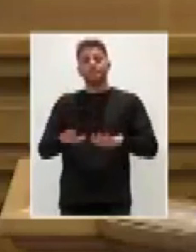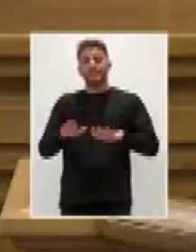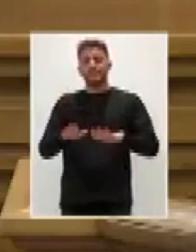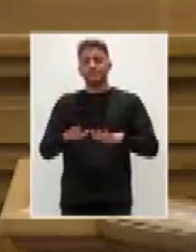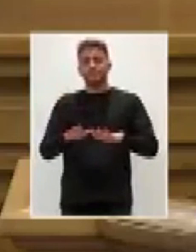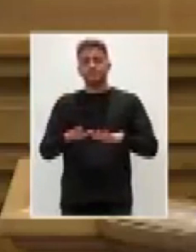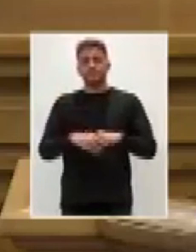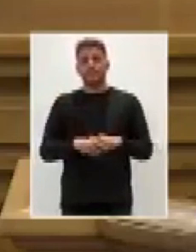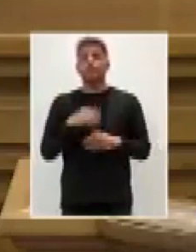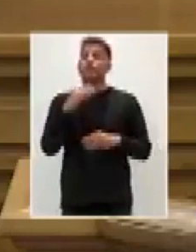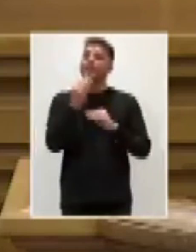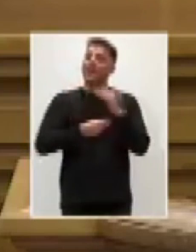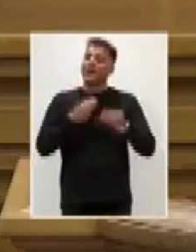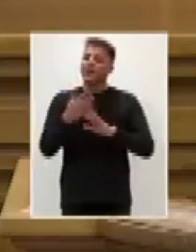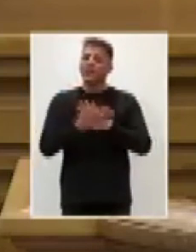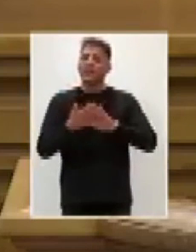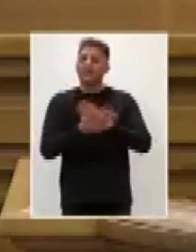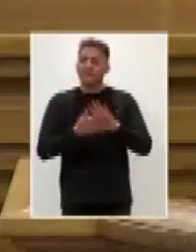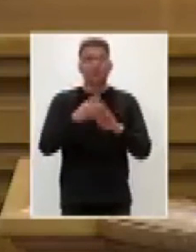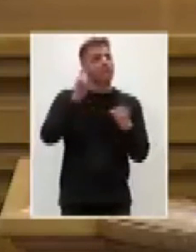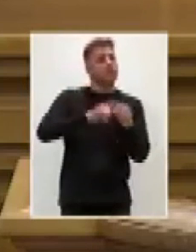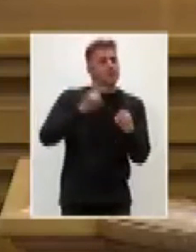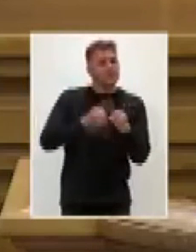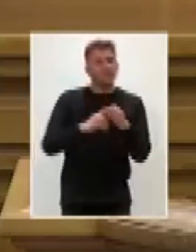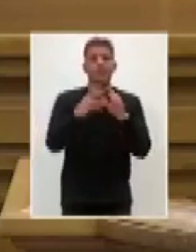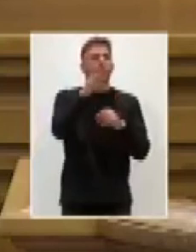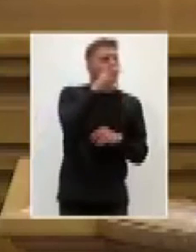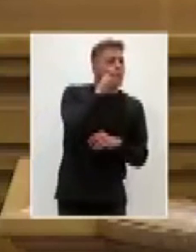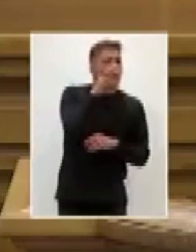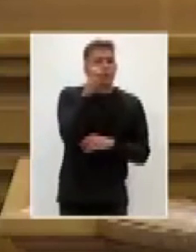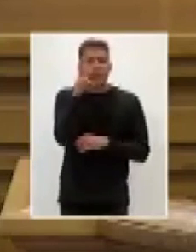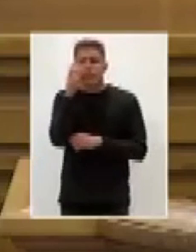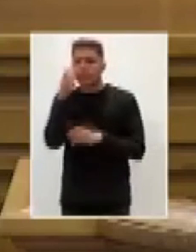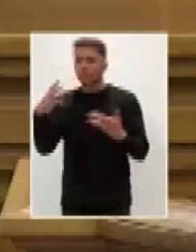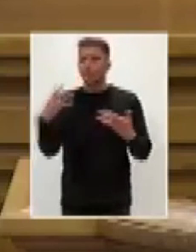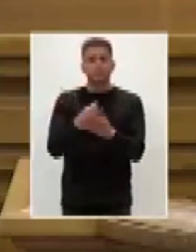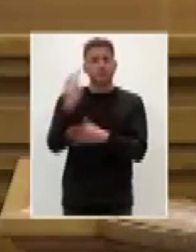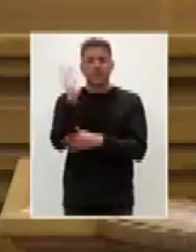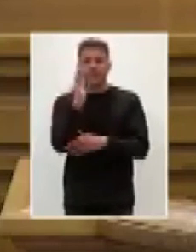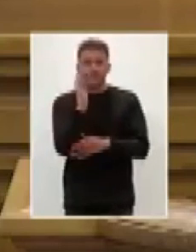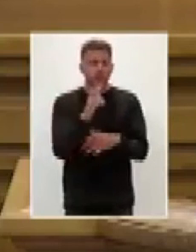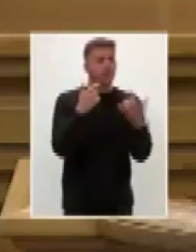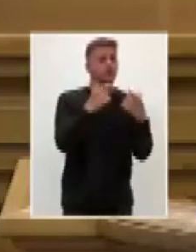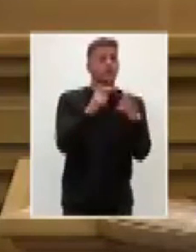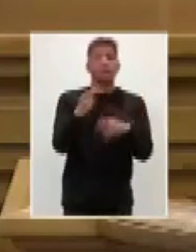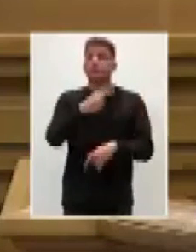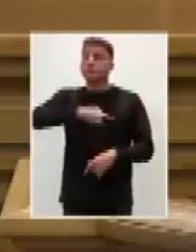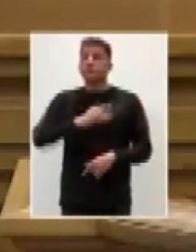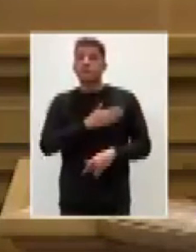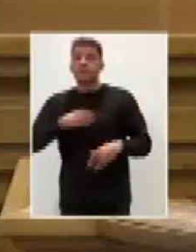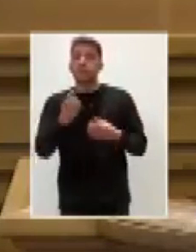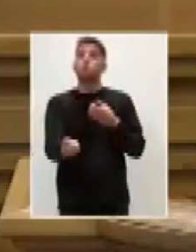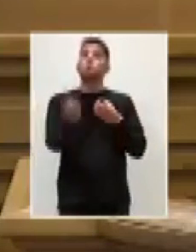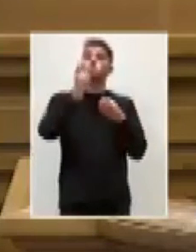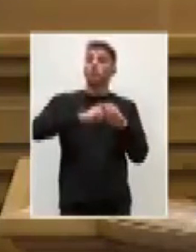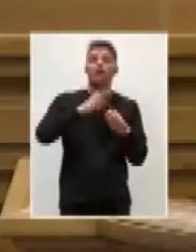participación y el consenso, habiendo escuchado a todos los sectores afectados, a todos los colectivos que han querido formar parte de esos